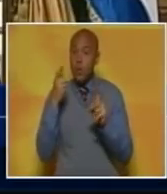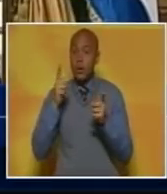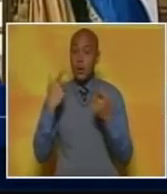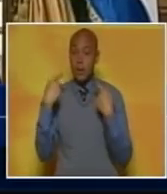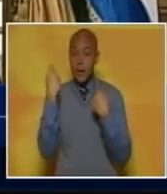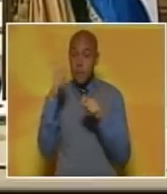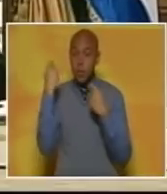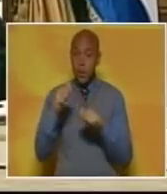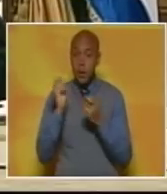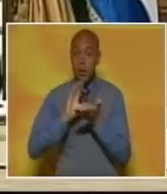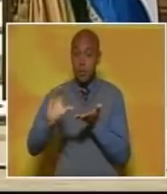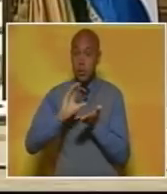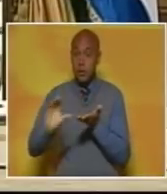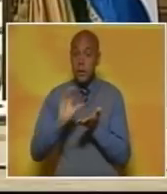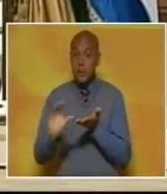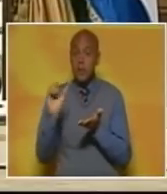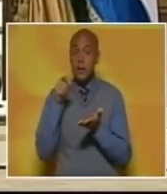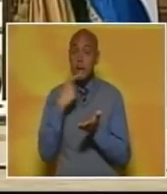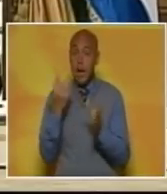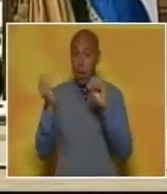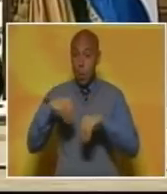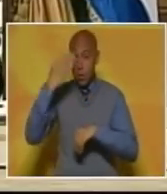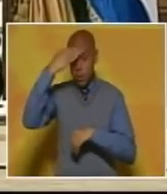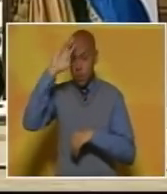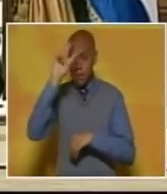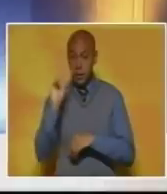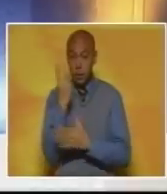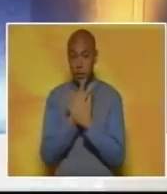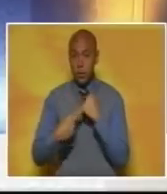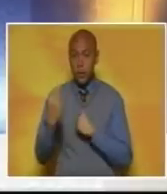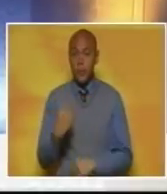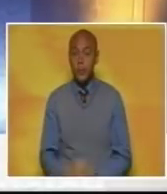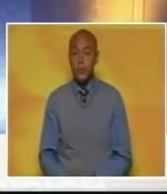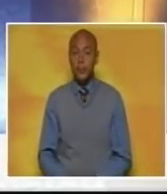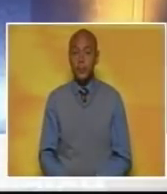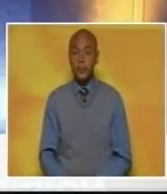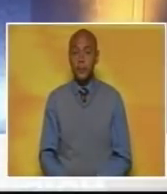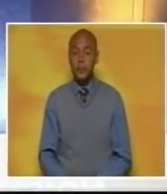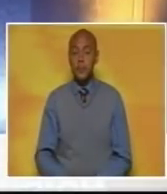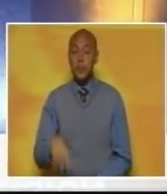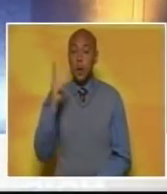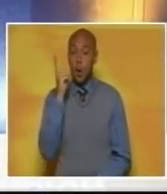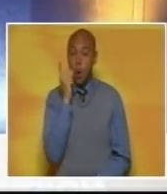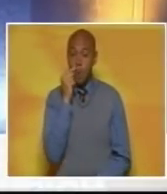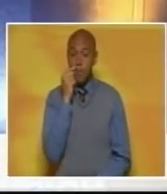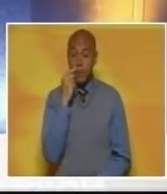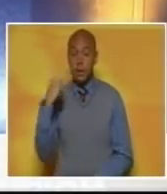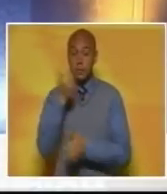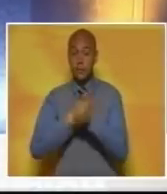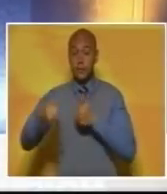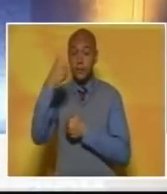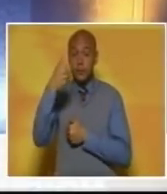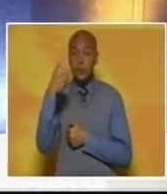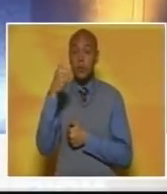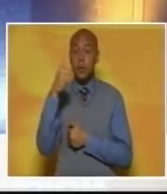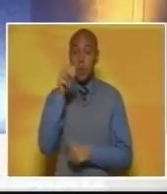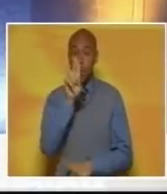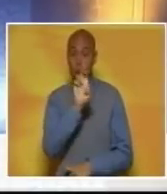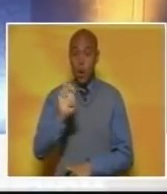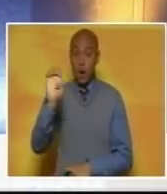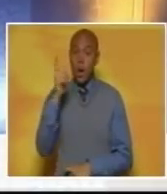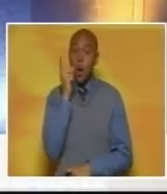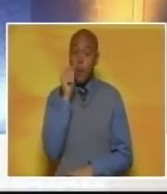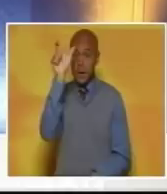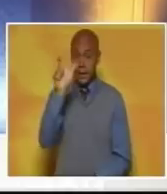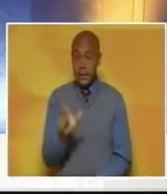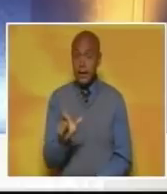productivos a través del convenio Cuba-Venezuela. El alto representante de la Unión Europea para la Política Exterior,